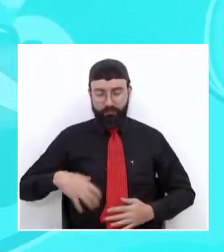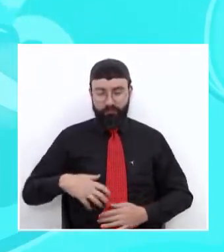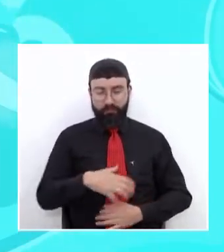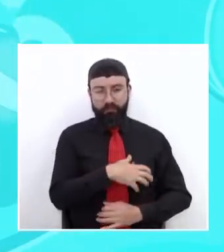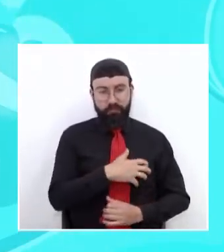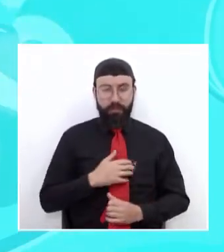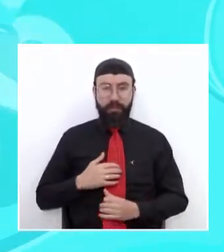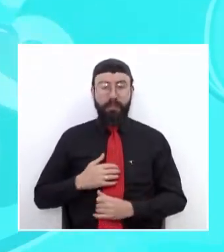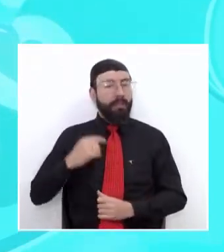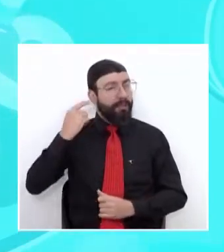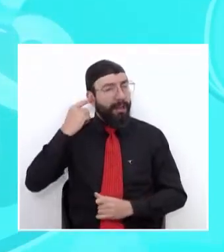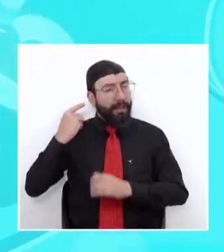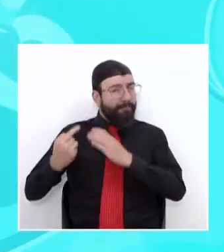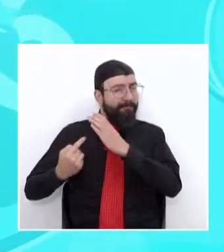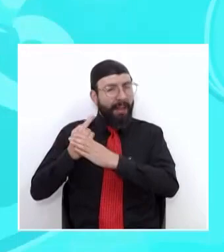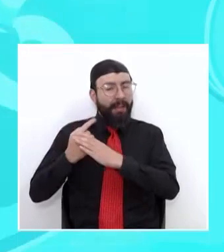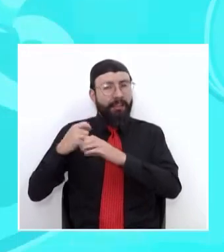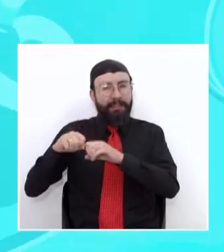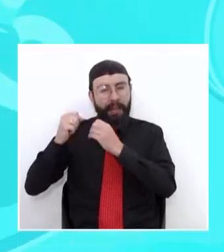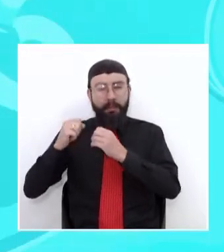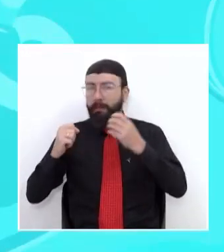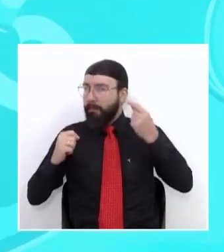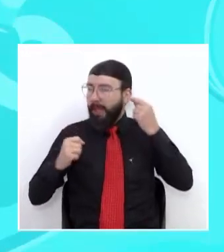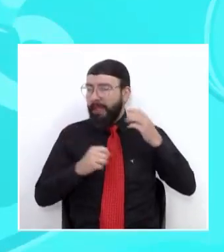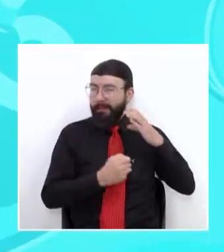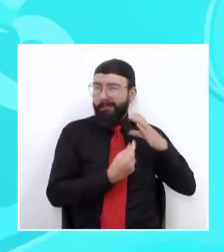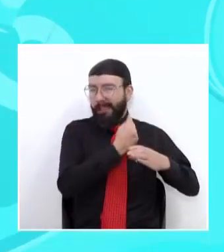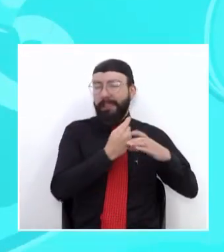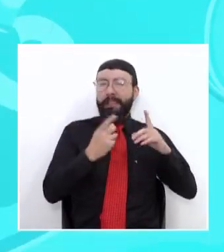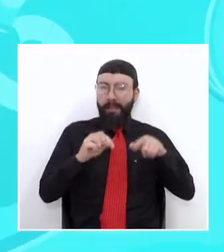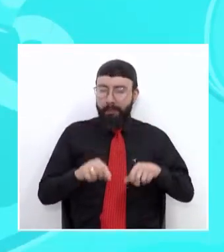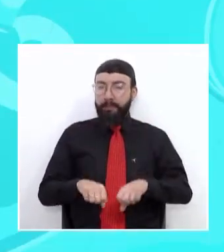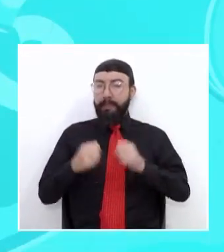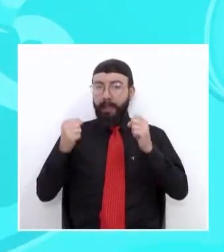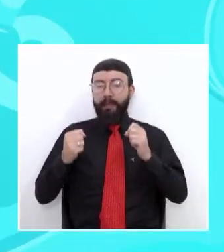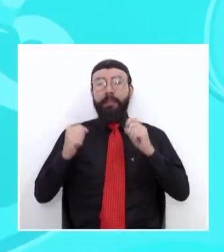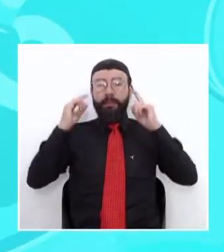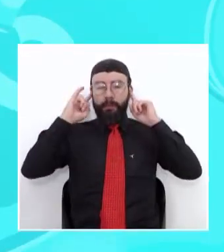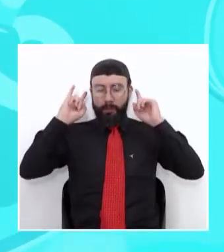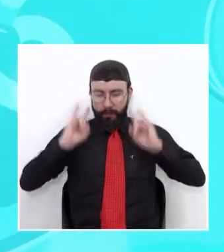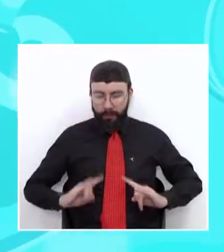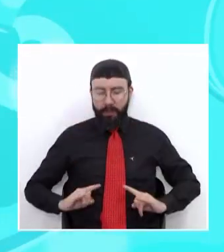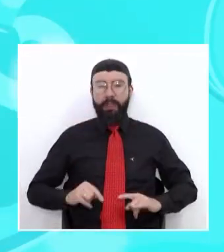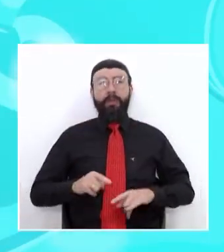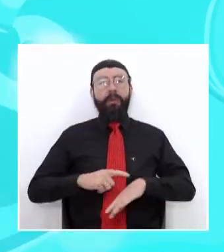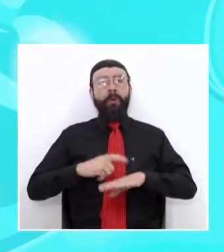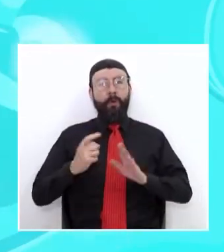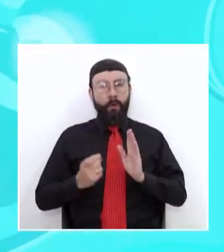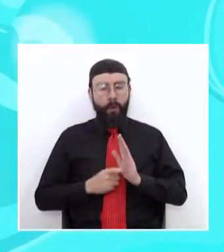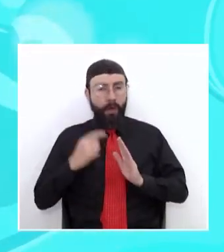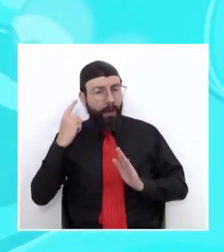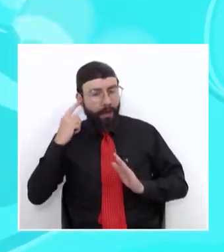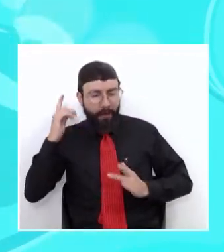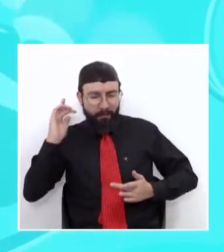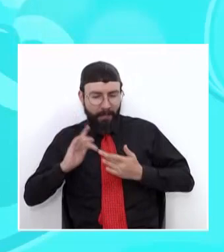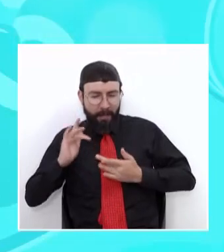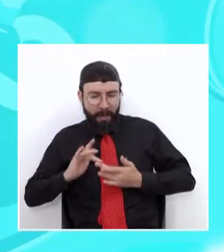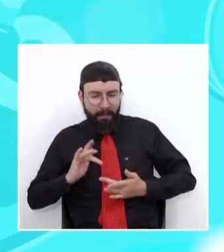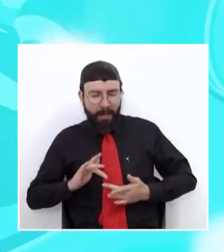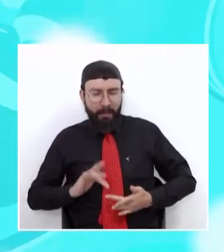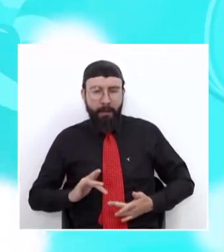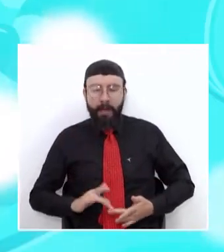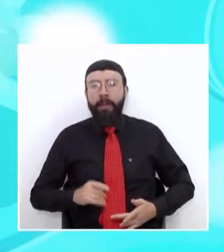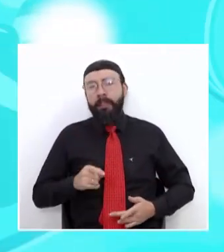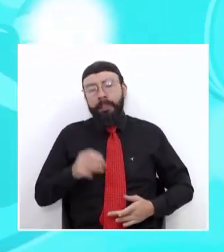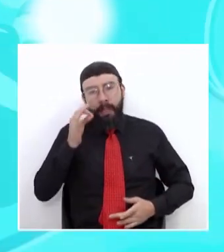doy una alteración bilateral, estoy hablando de que toda mi parte que está inervada por el vago puede tener